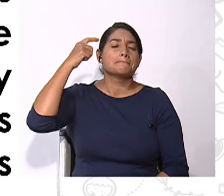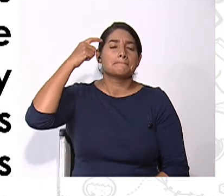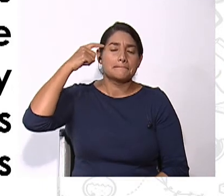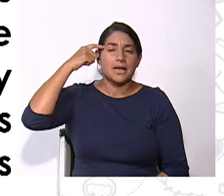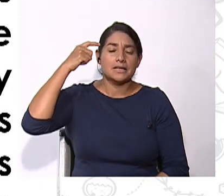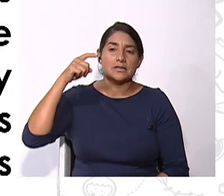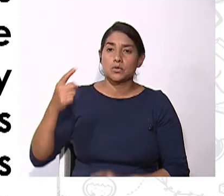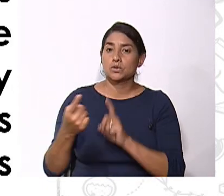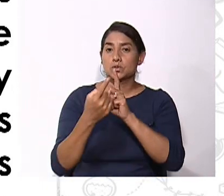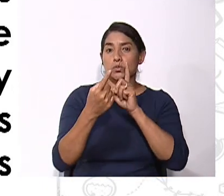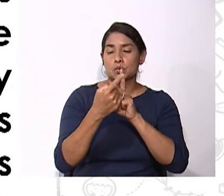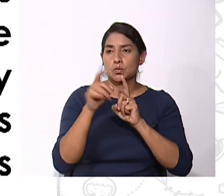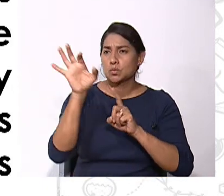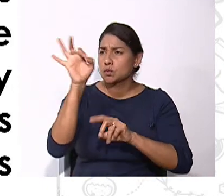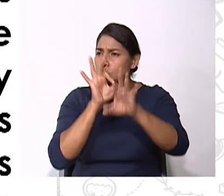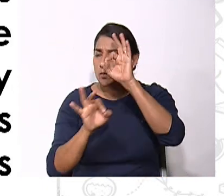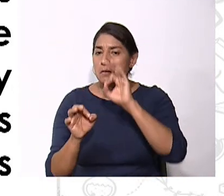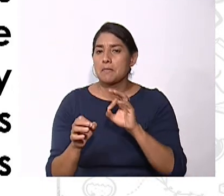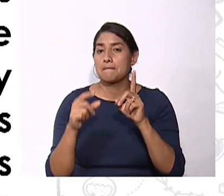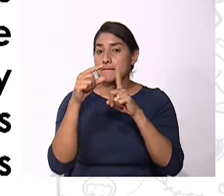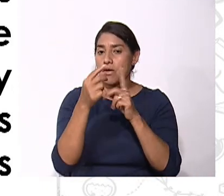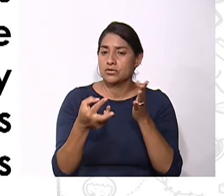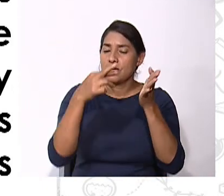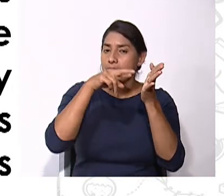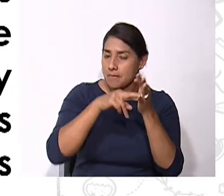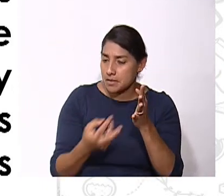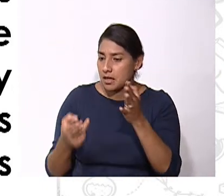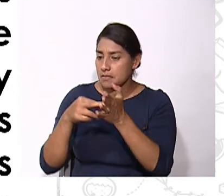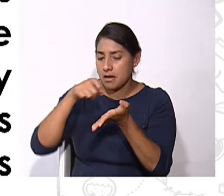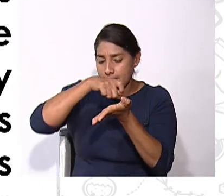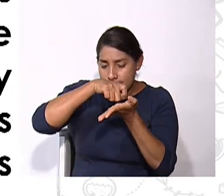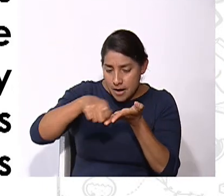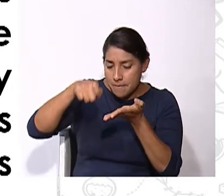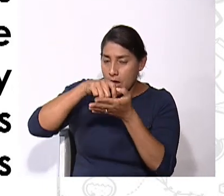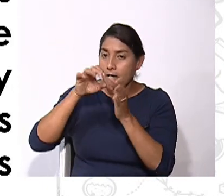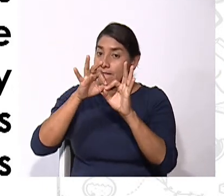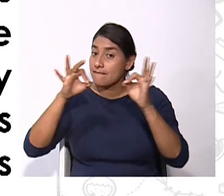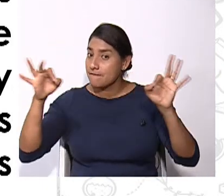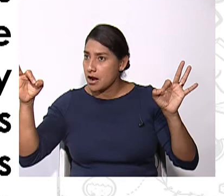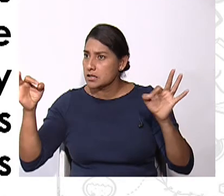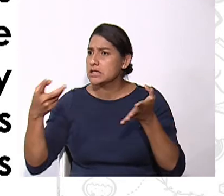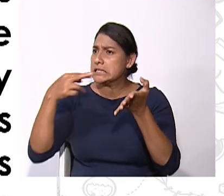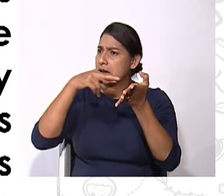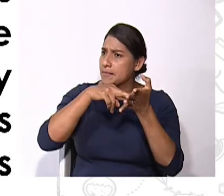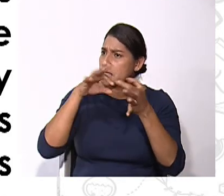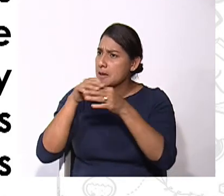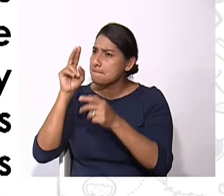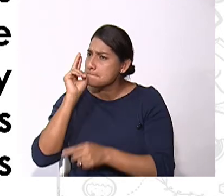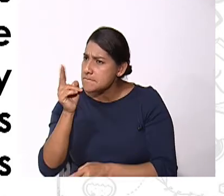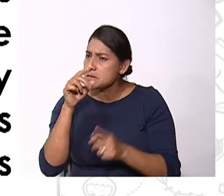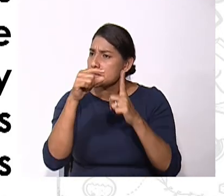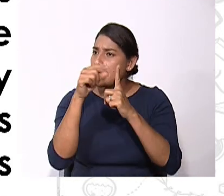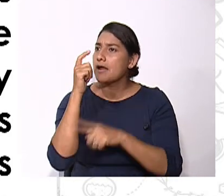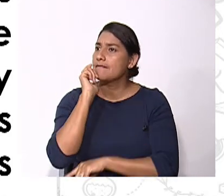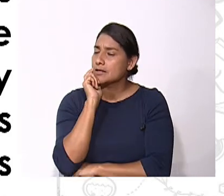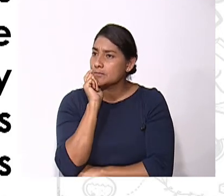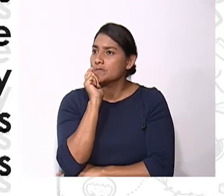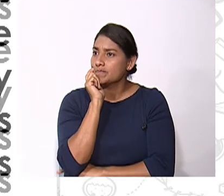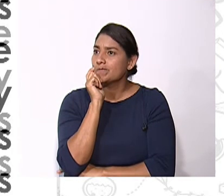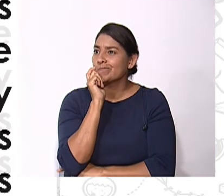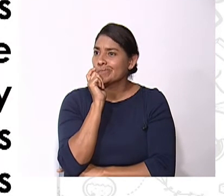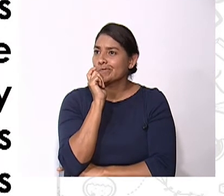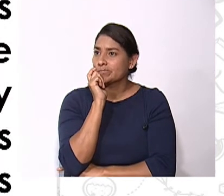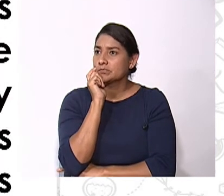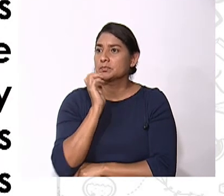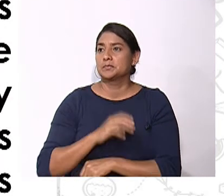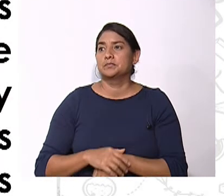ustedes encontraron las palabras que se repiten y que subrayaron las frases en las que se repetían esas palabras.